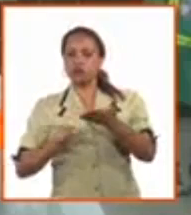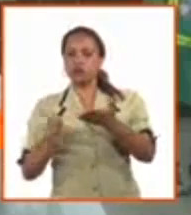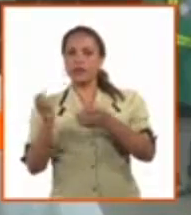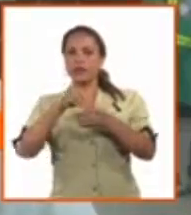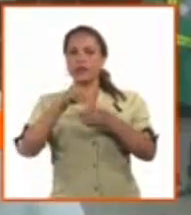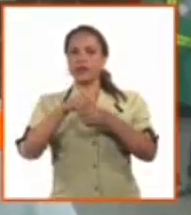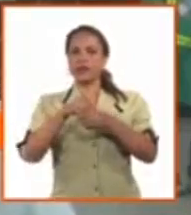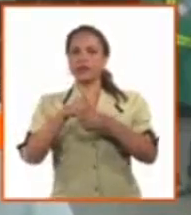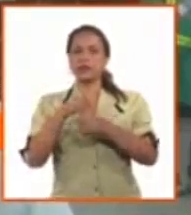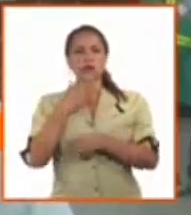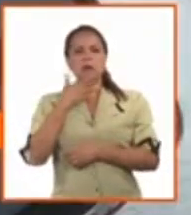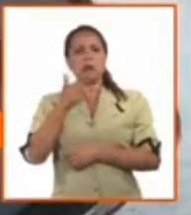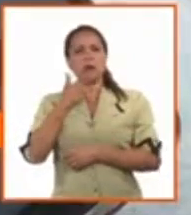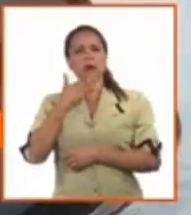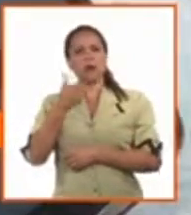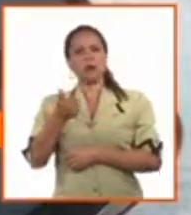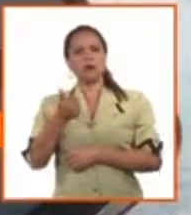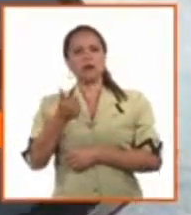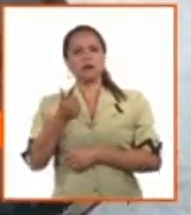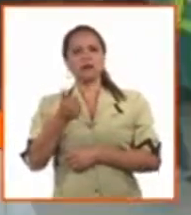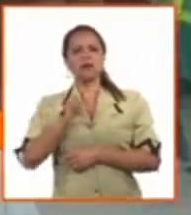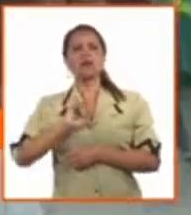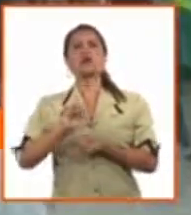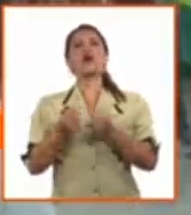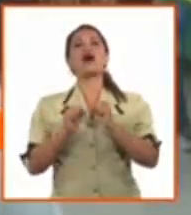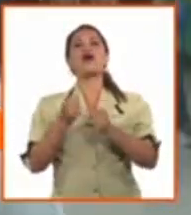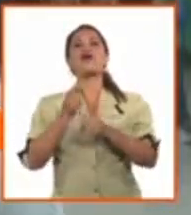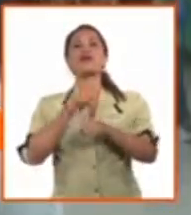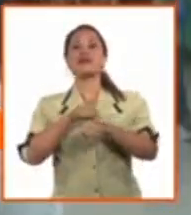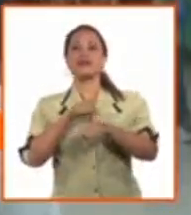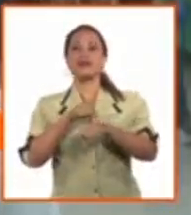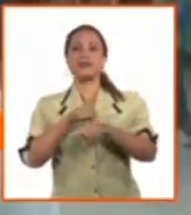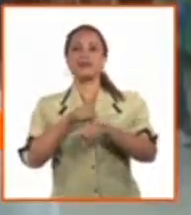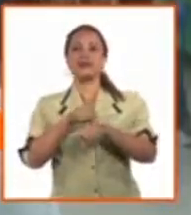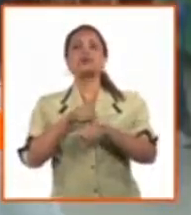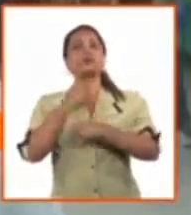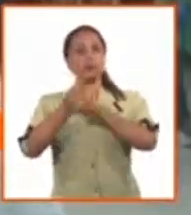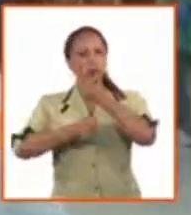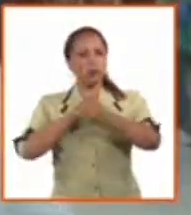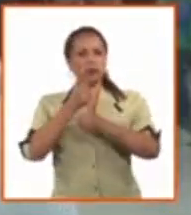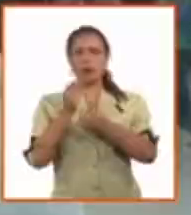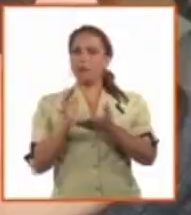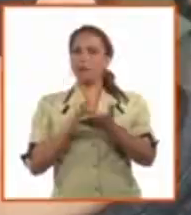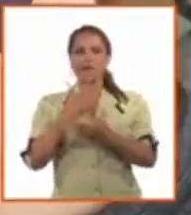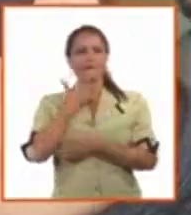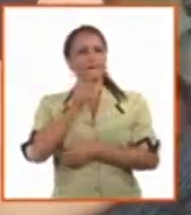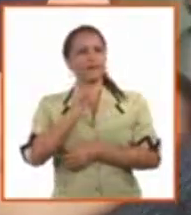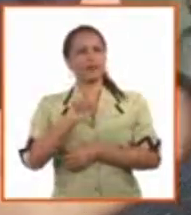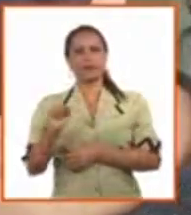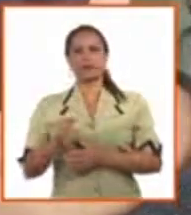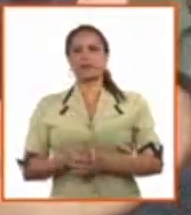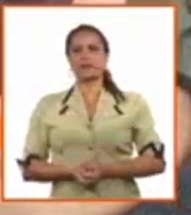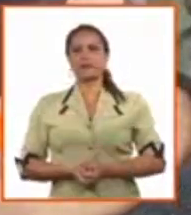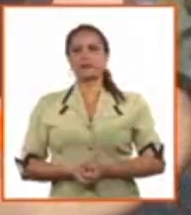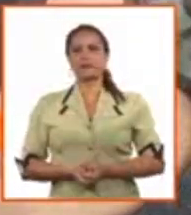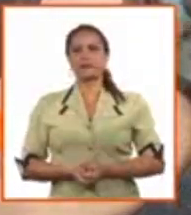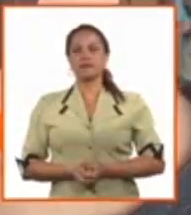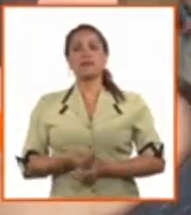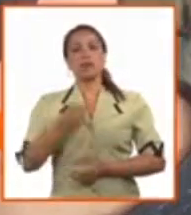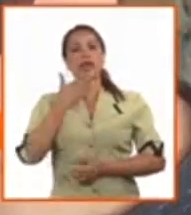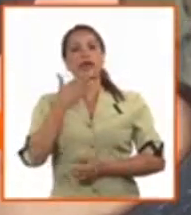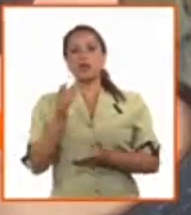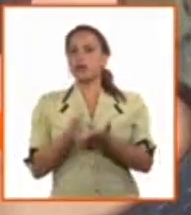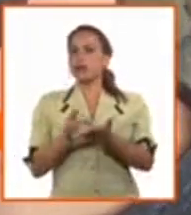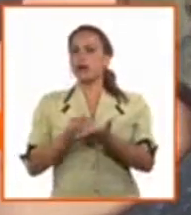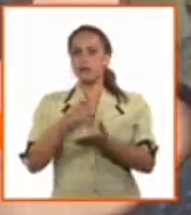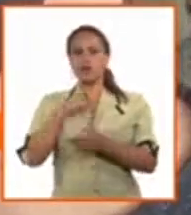mejor porque ahorra 1 tiempo y lo hace uno con tiempo ya es dos veces que usó esta aplicación y me ha gustado la verdad para mí es